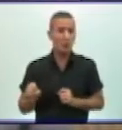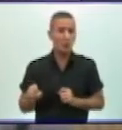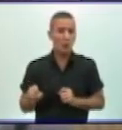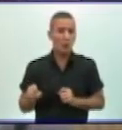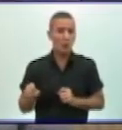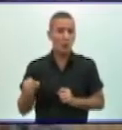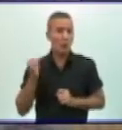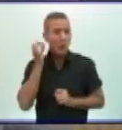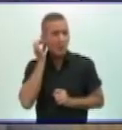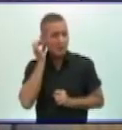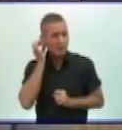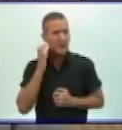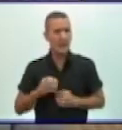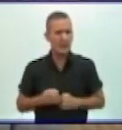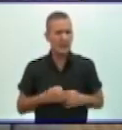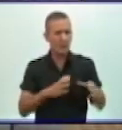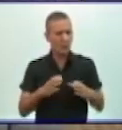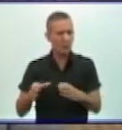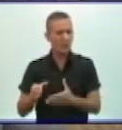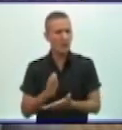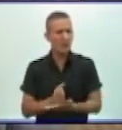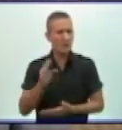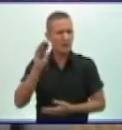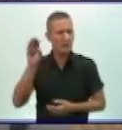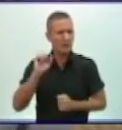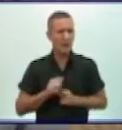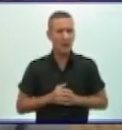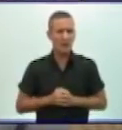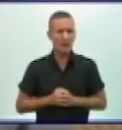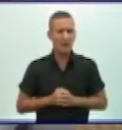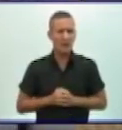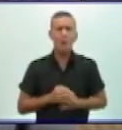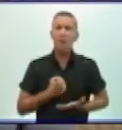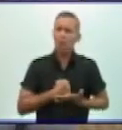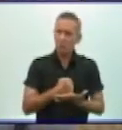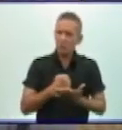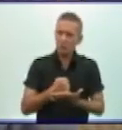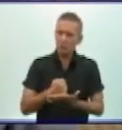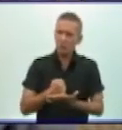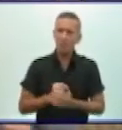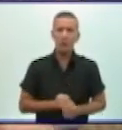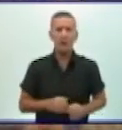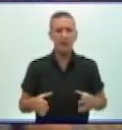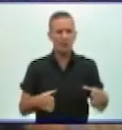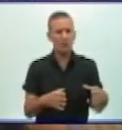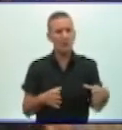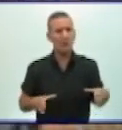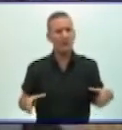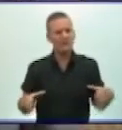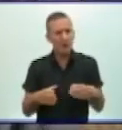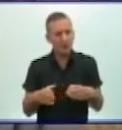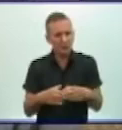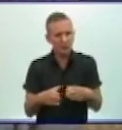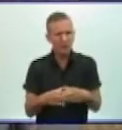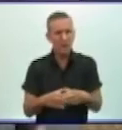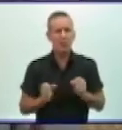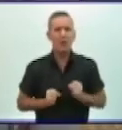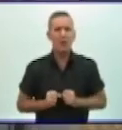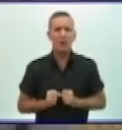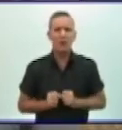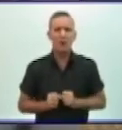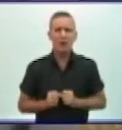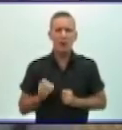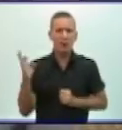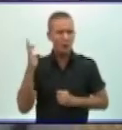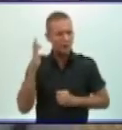escuela. Bueno, pues también yo, aunque no tenga una responsabilidad, puedo contribuir con esa organización, si vamos a embellecer la escuela, si vamos a hacer un festival, pues